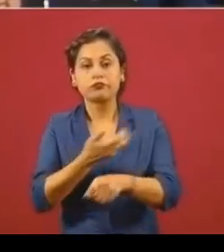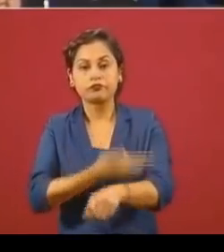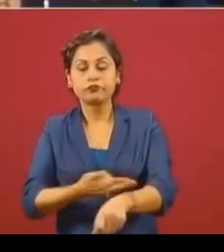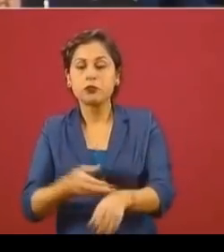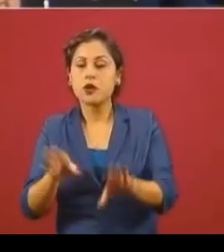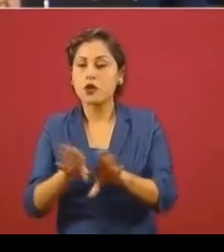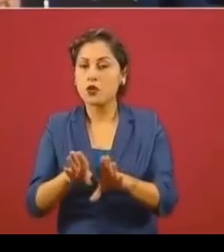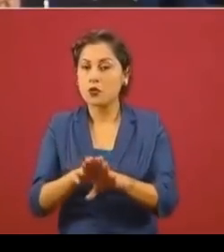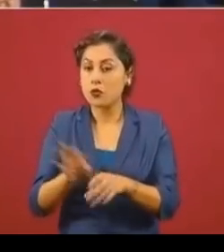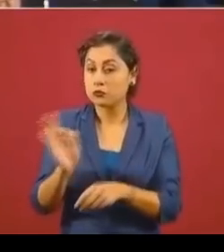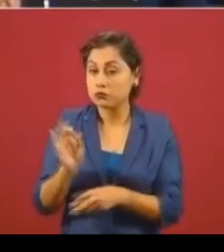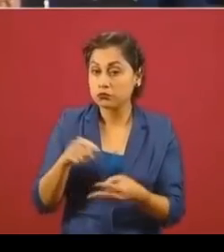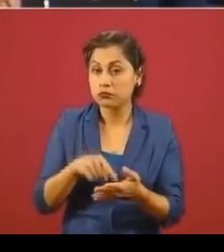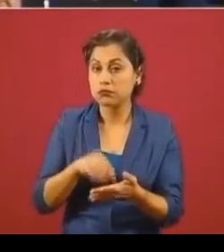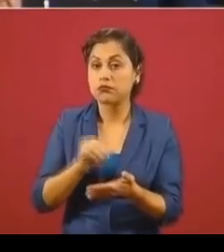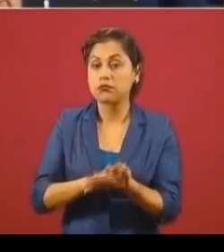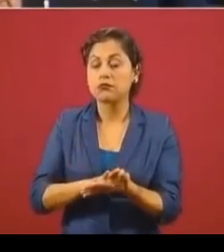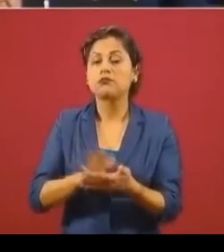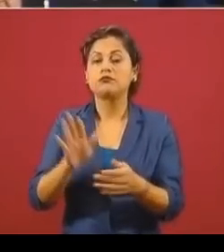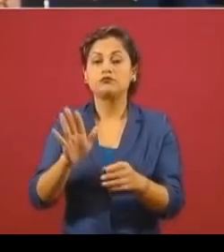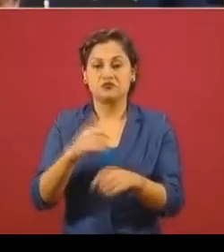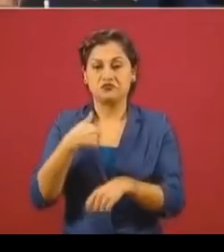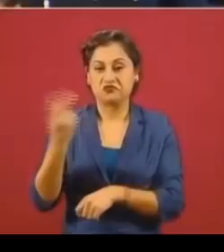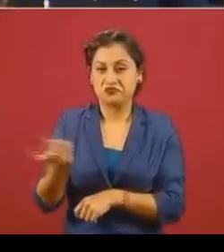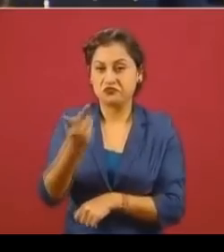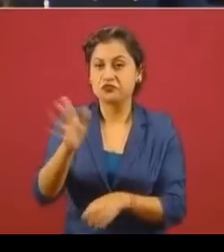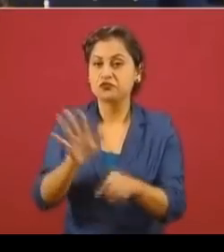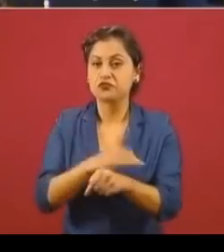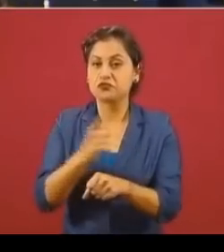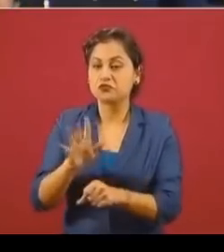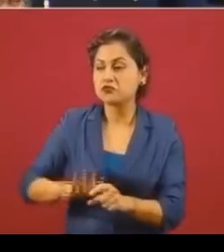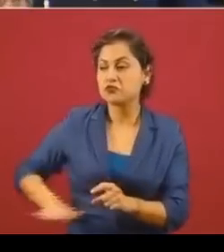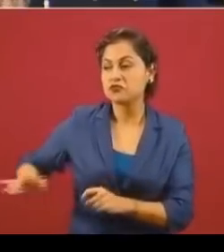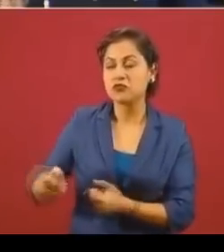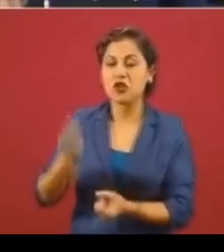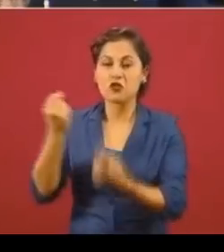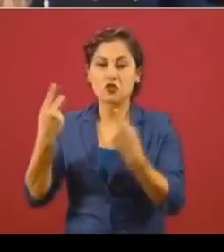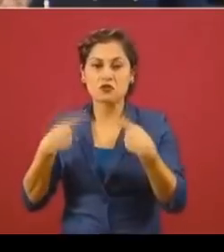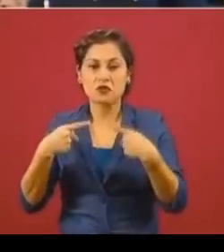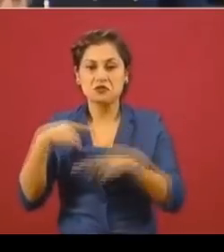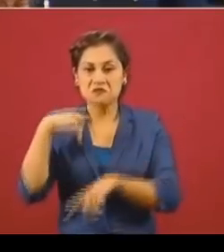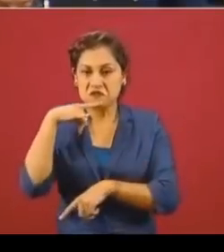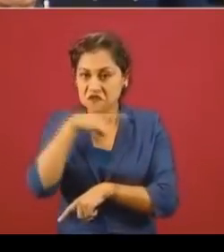porque los curtidos de la hipocresía y los caraduras que hoy